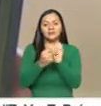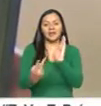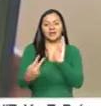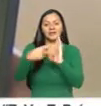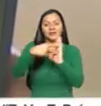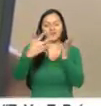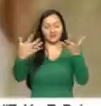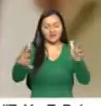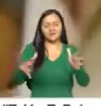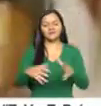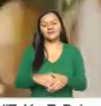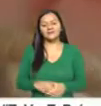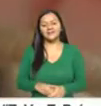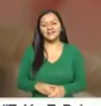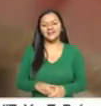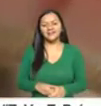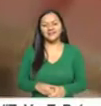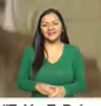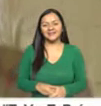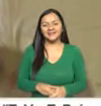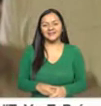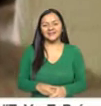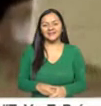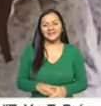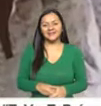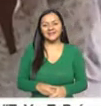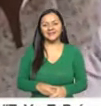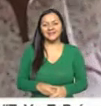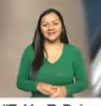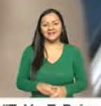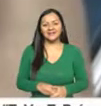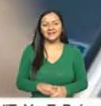han aperturado en nuestro país. Quédese con nosotros.